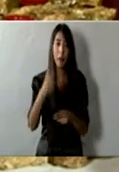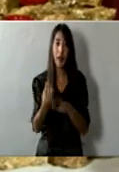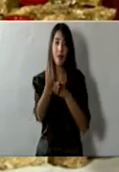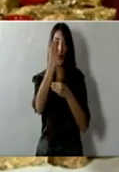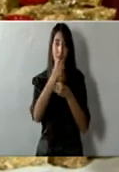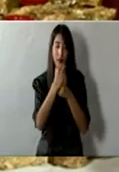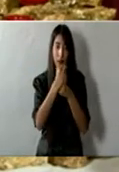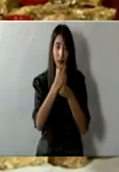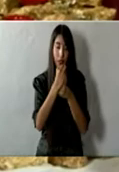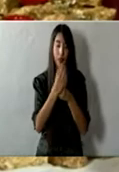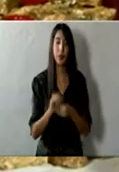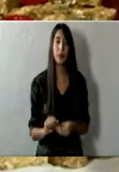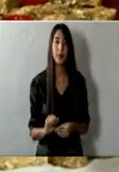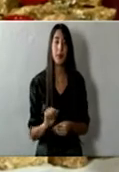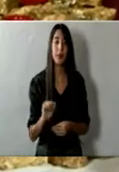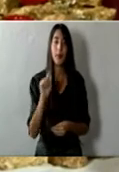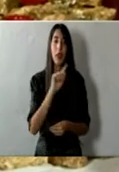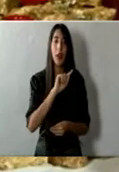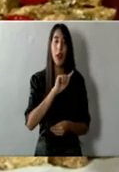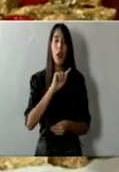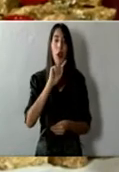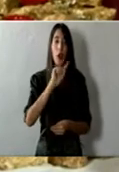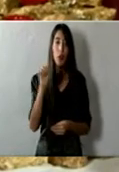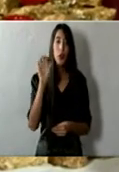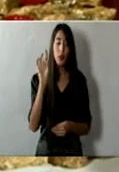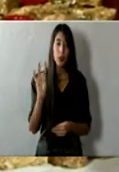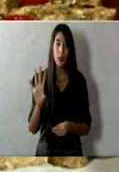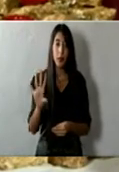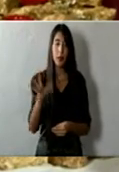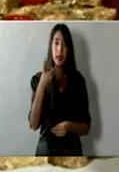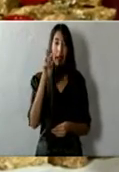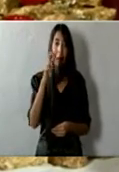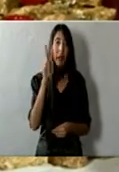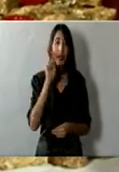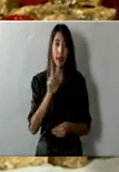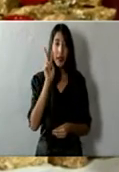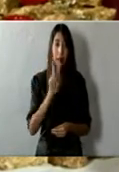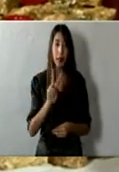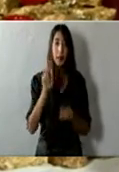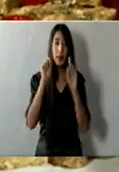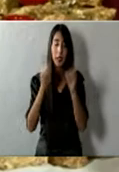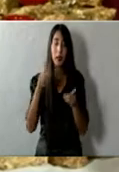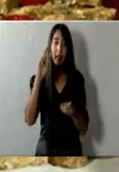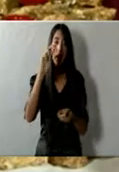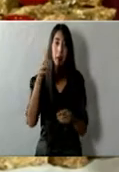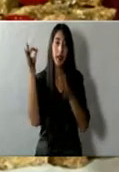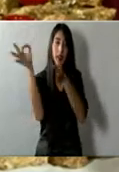no solamente quiere que vos te nutras con el pan físico, sino con ese pan que Él quiere que llegue a tu